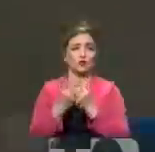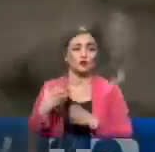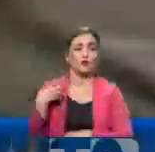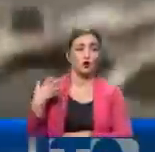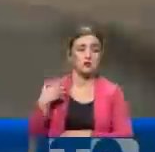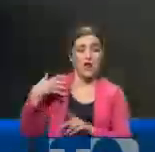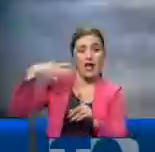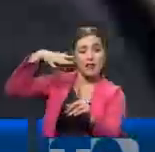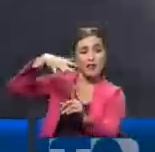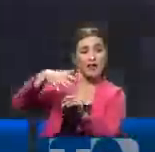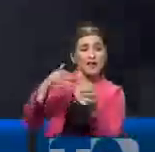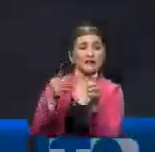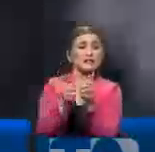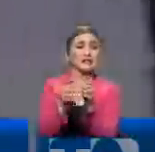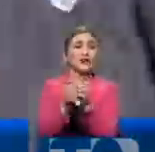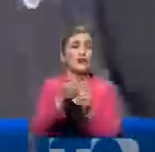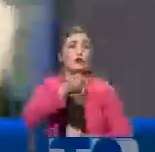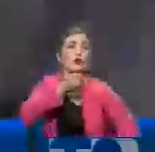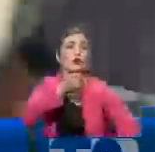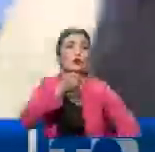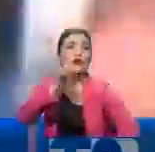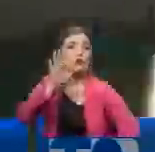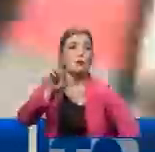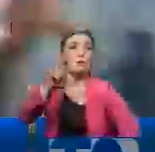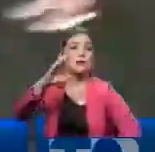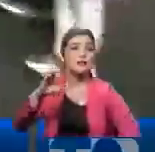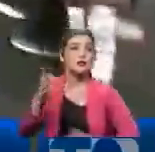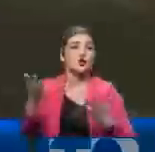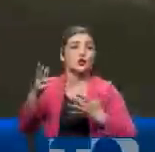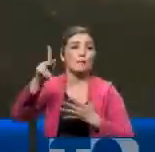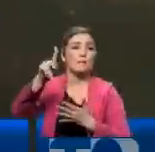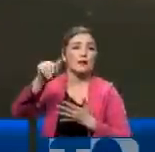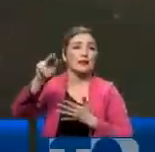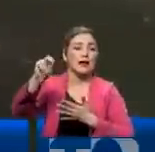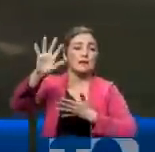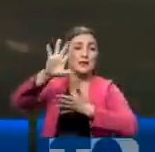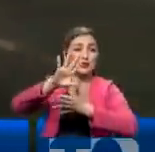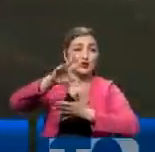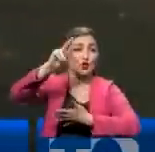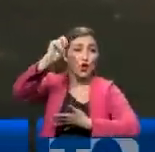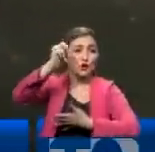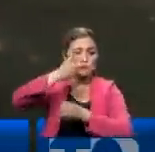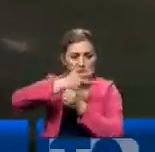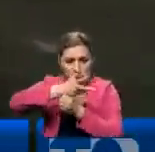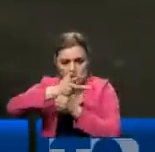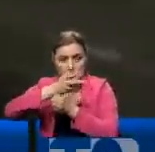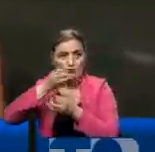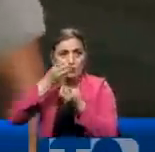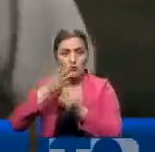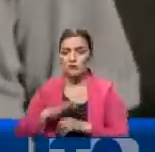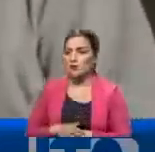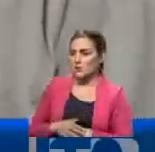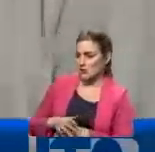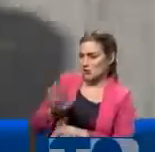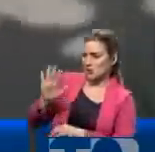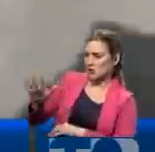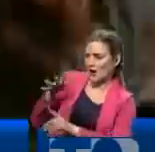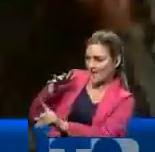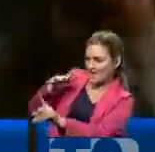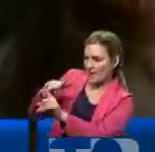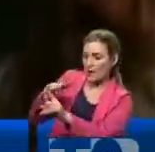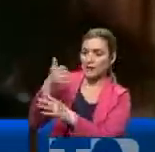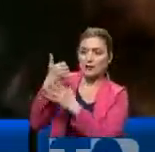también agredió al equipo periodístico de Televicentro en la Panamericana Norte. Cuando grababan un informe, los acorralaron y amenazaron. Les